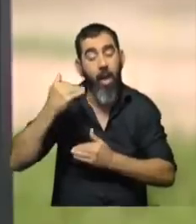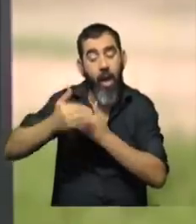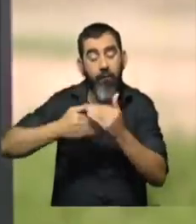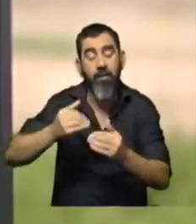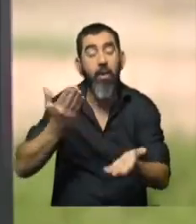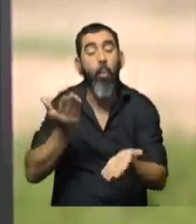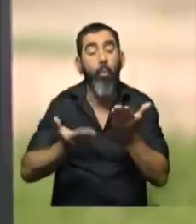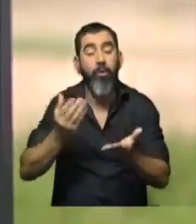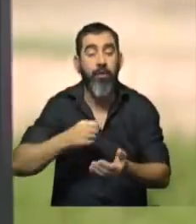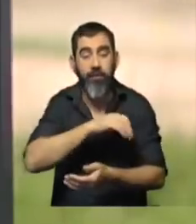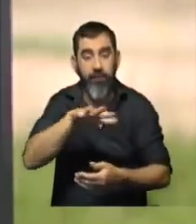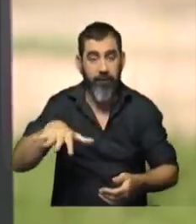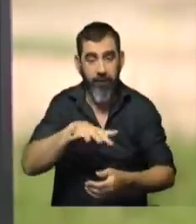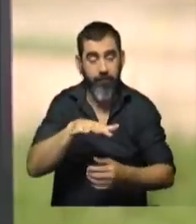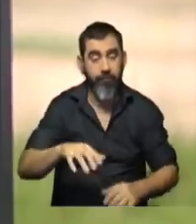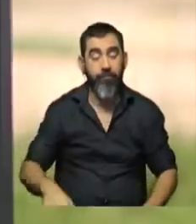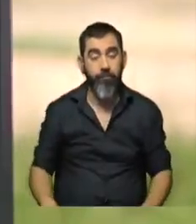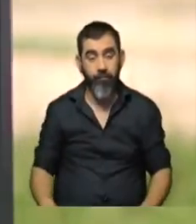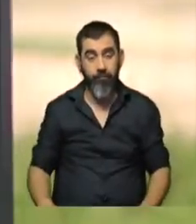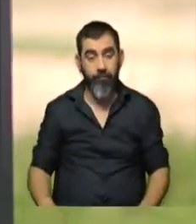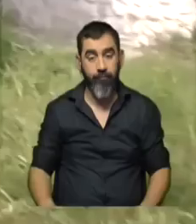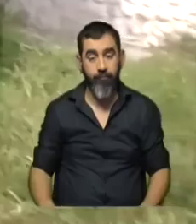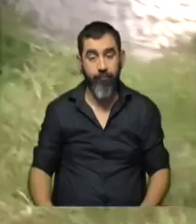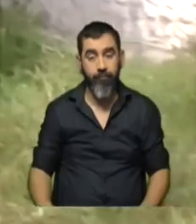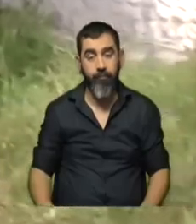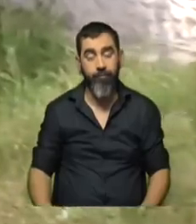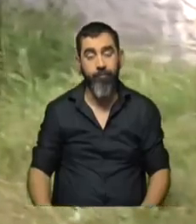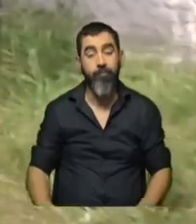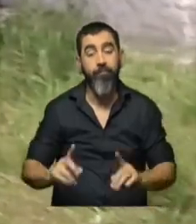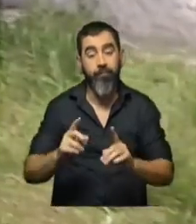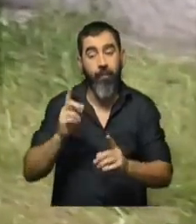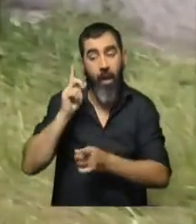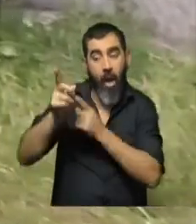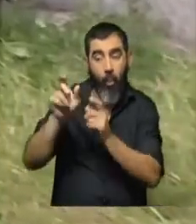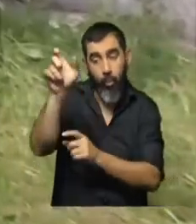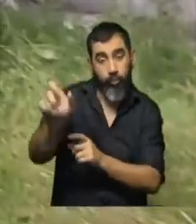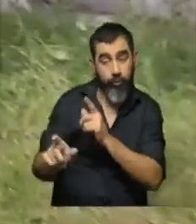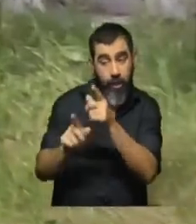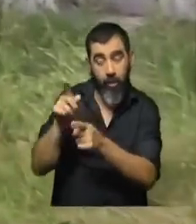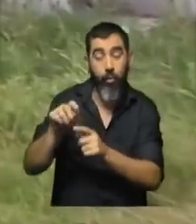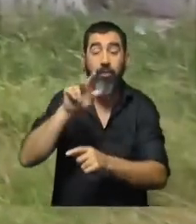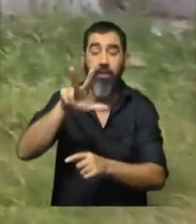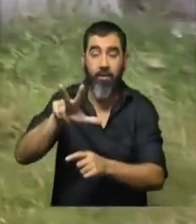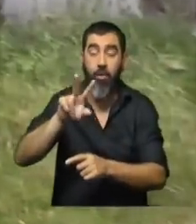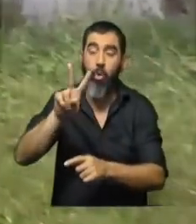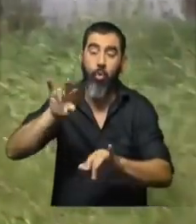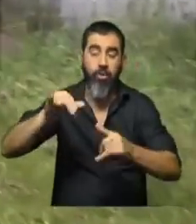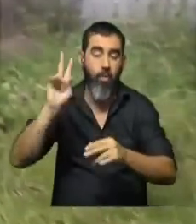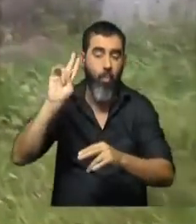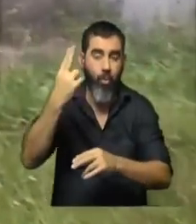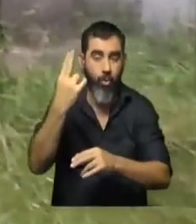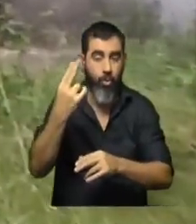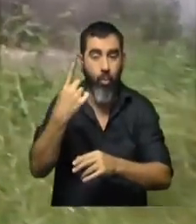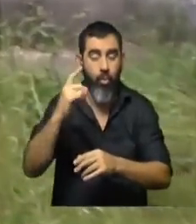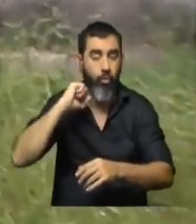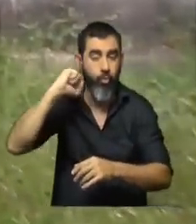materia de justicia. Además, también destacar que, bueno, que los acusados en este caso eran tres, dos fallecieron, uno se